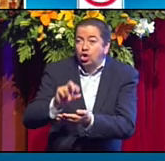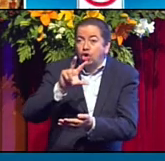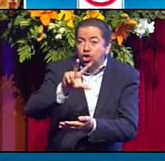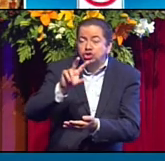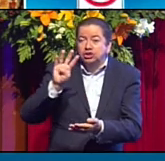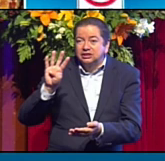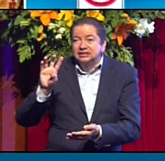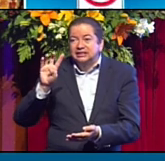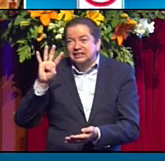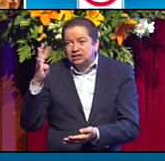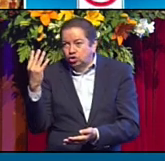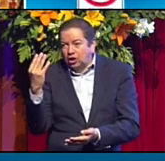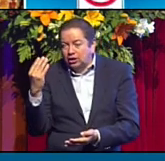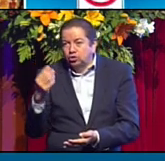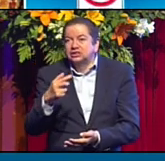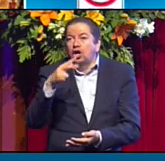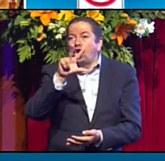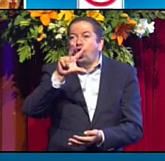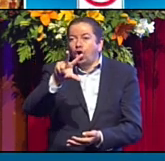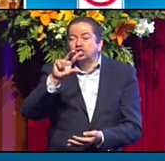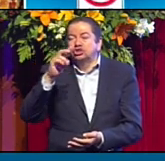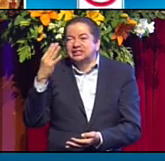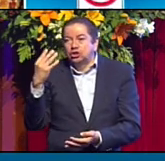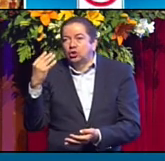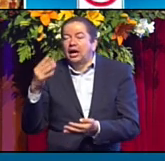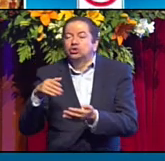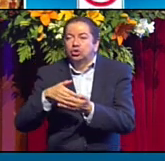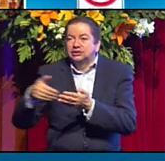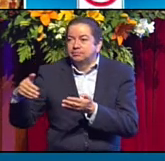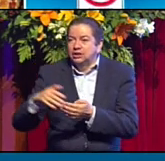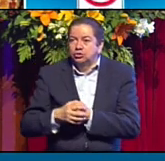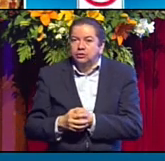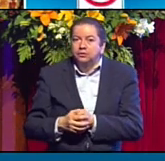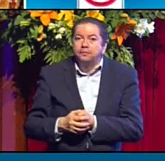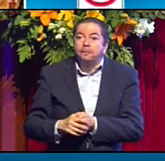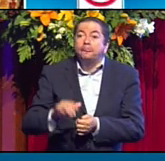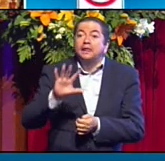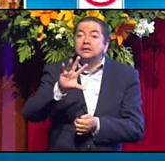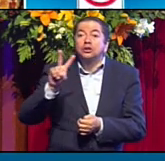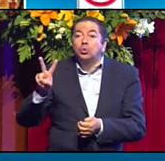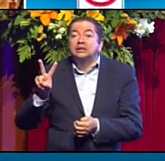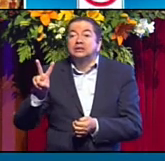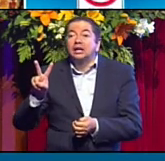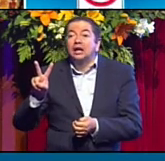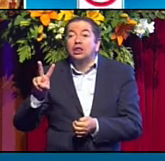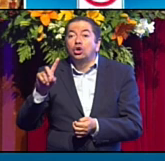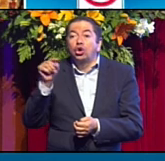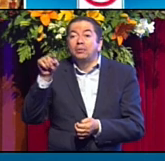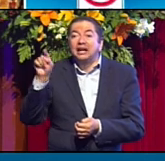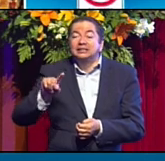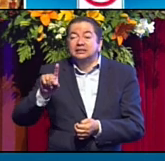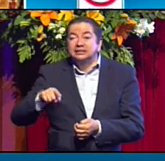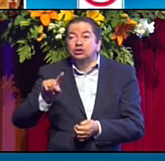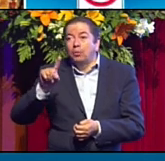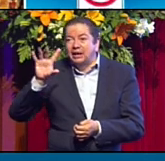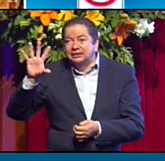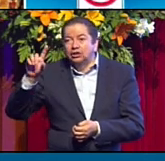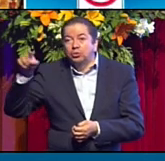814 millones de pesos, mucha plata. Pero el 62,5%, ¿a dónde se va? ¿Ustedes saben?